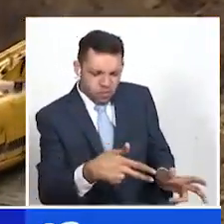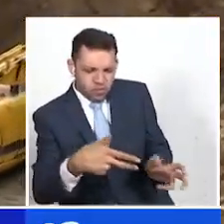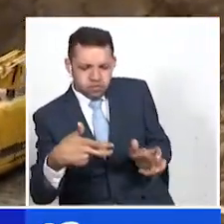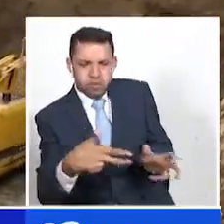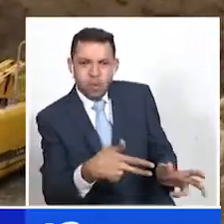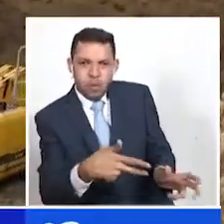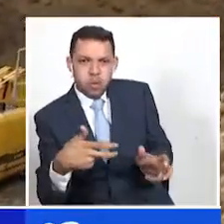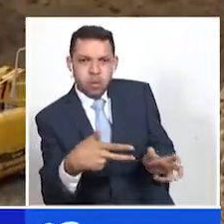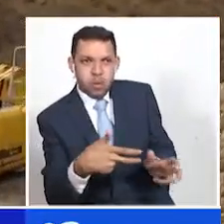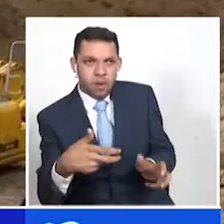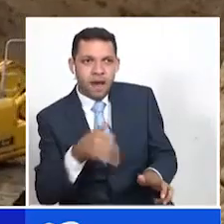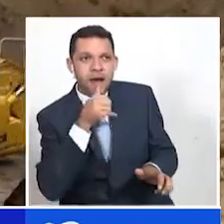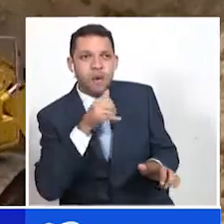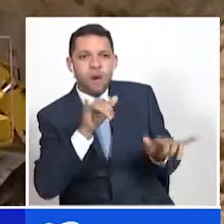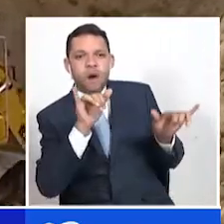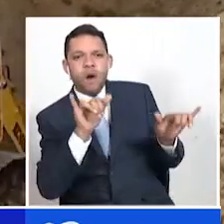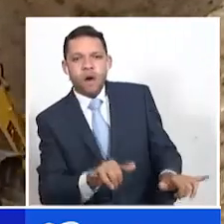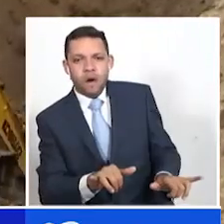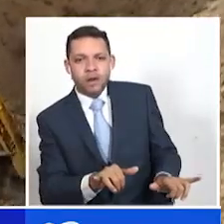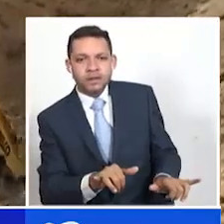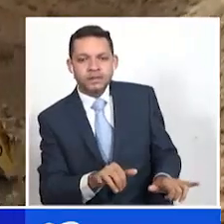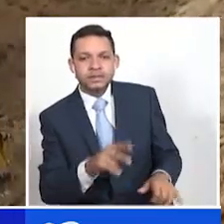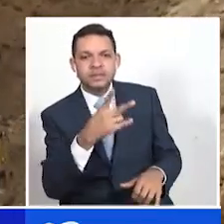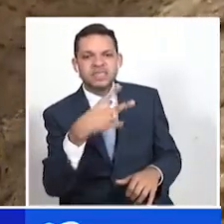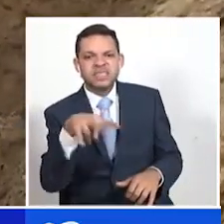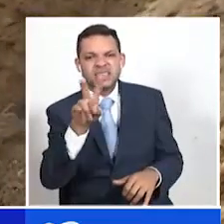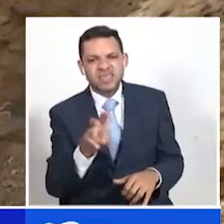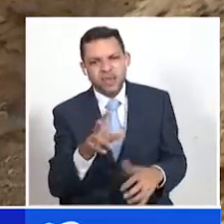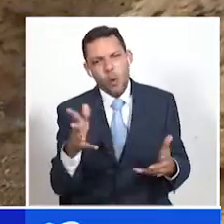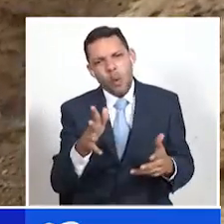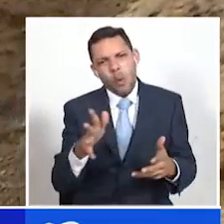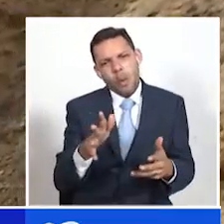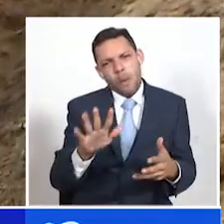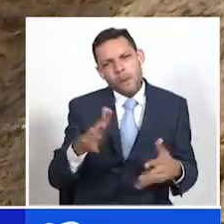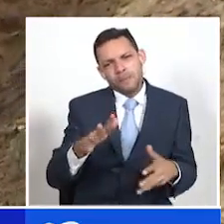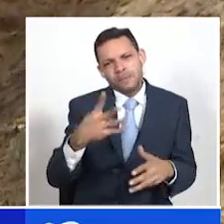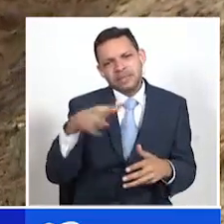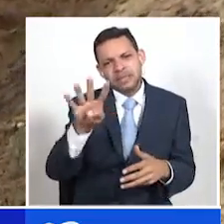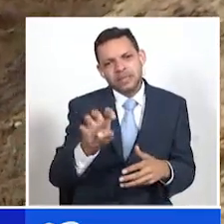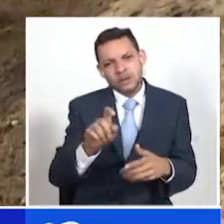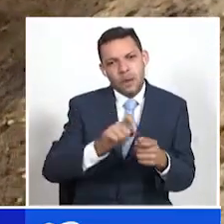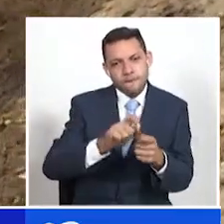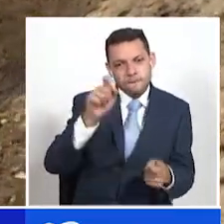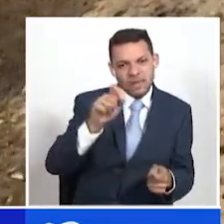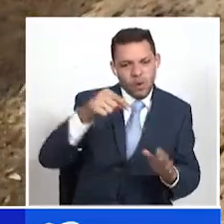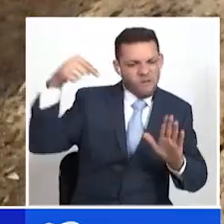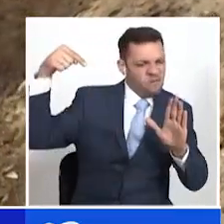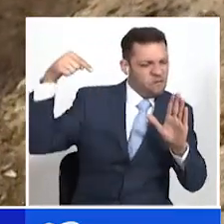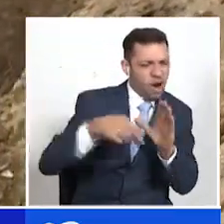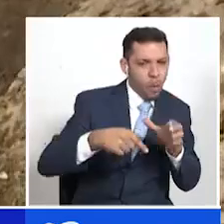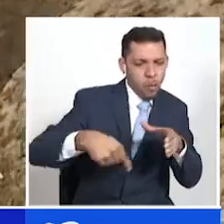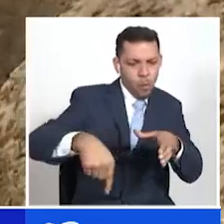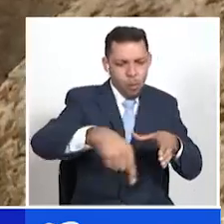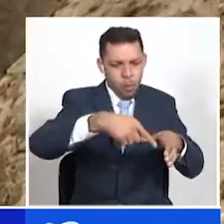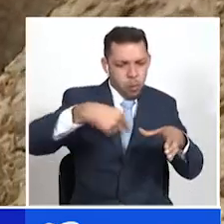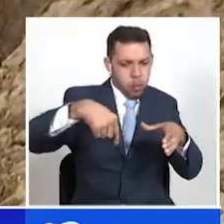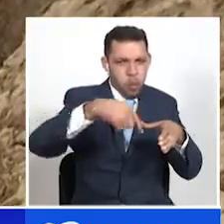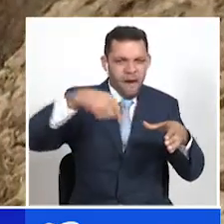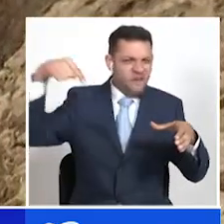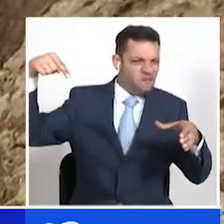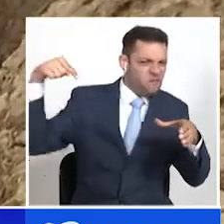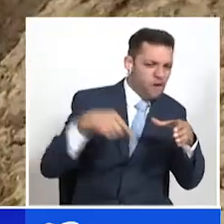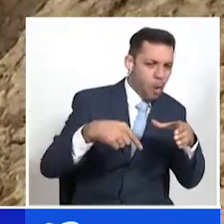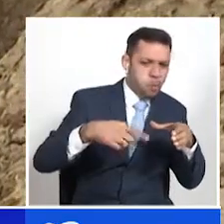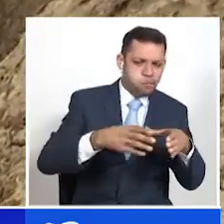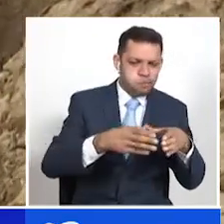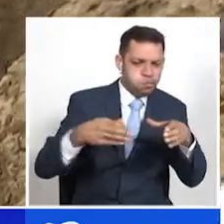donde está emposada, cerca de 17 o 19 metros hacia abajo y de manera